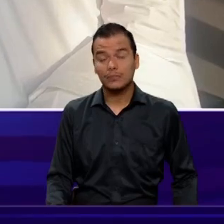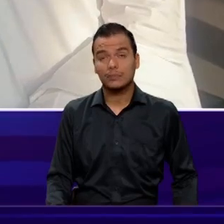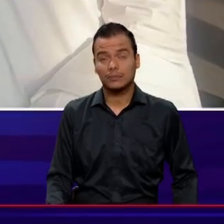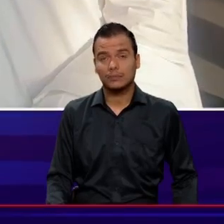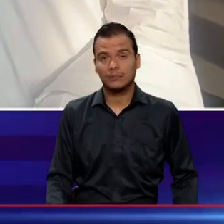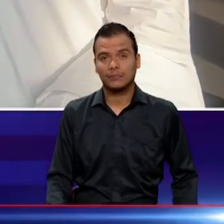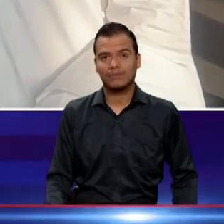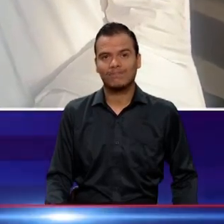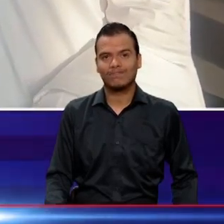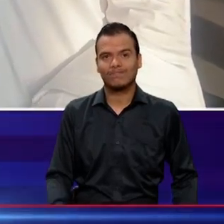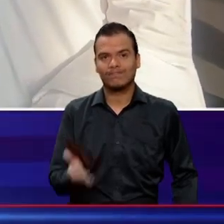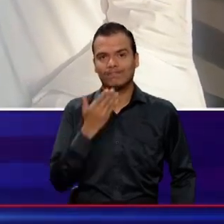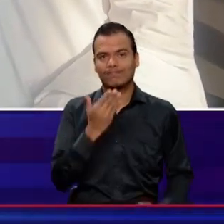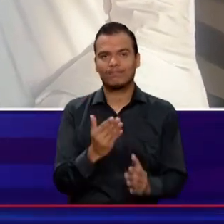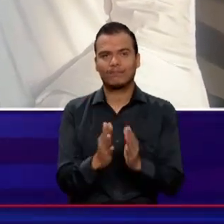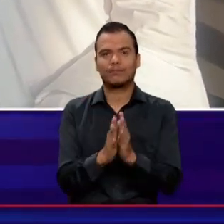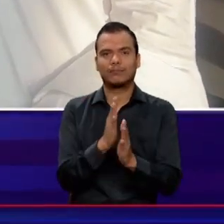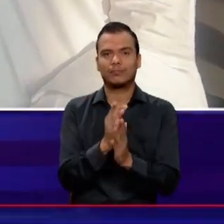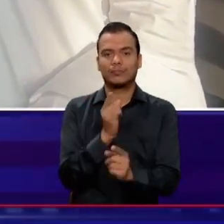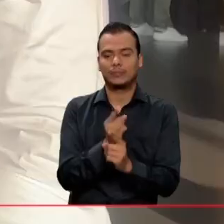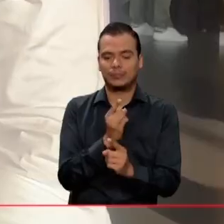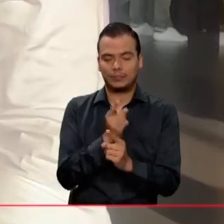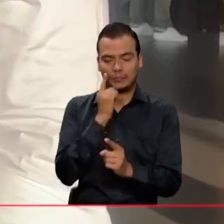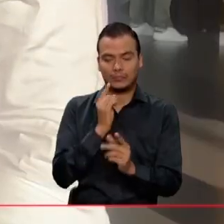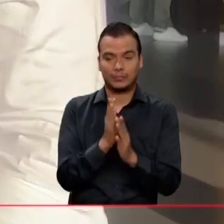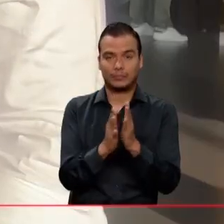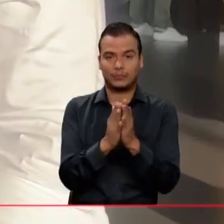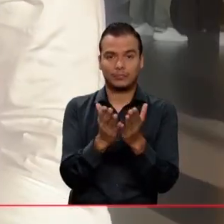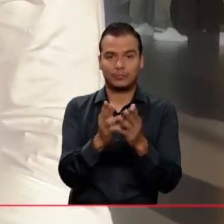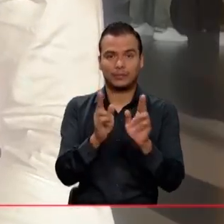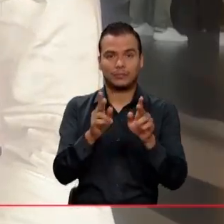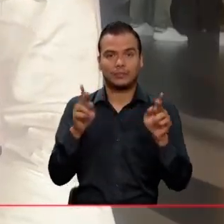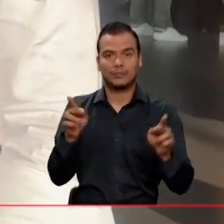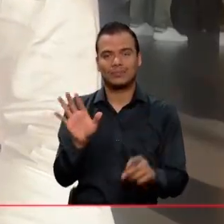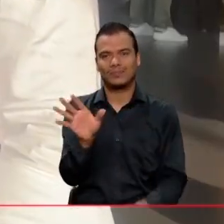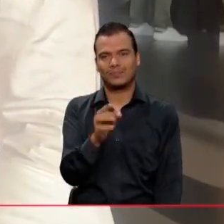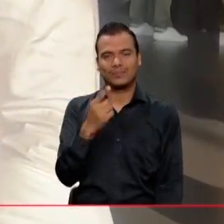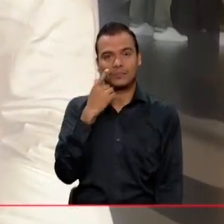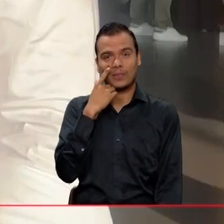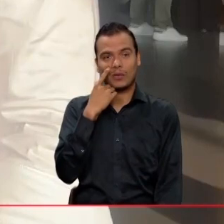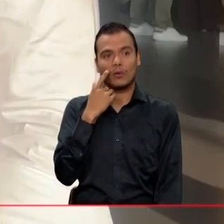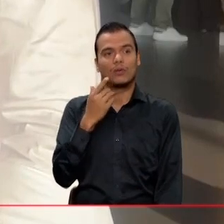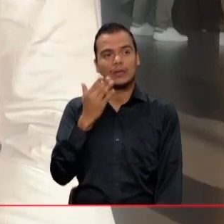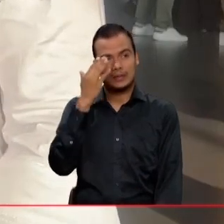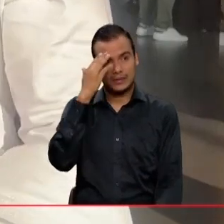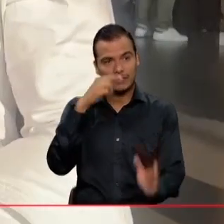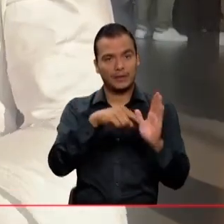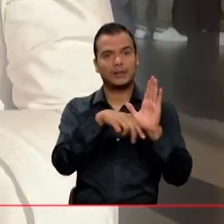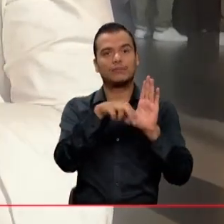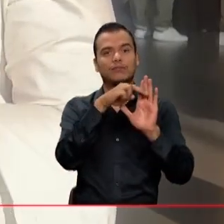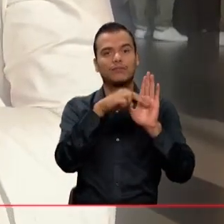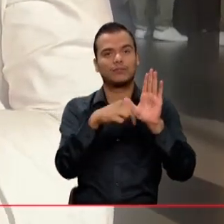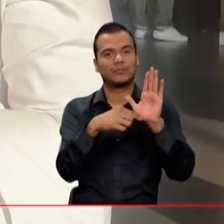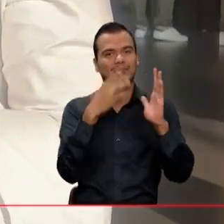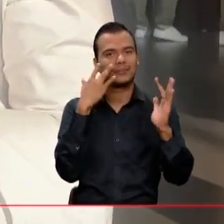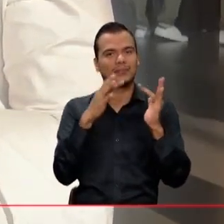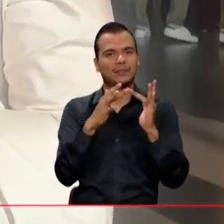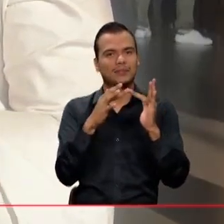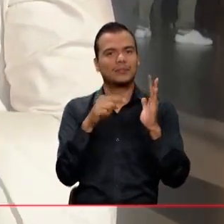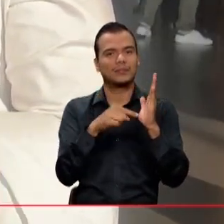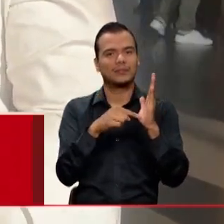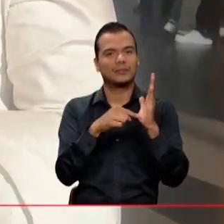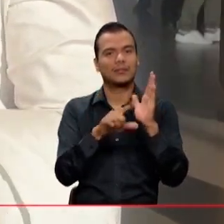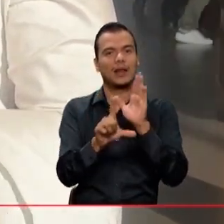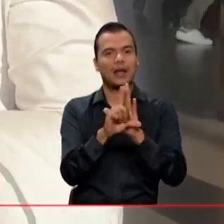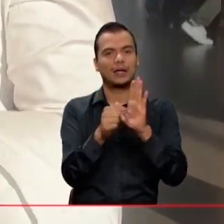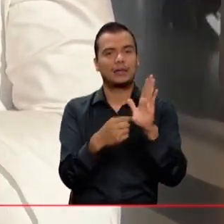Gigi, así es. Mire, lo primero que deben saber los viajeros es que existen unas políticas en el marco de la legalidad y